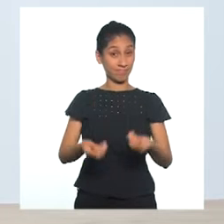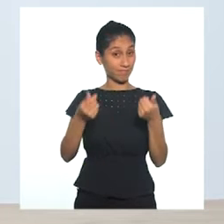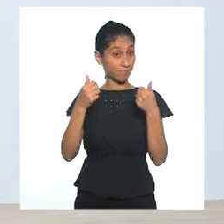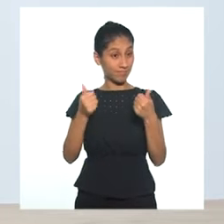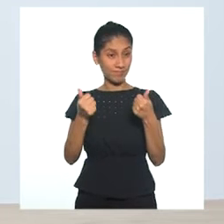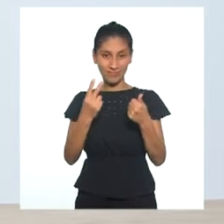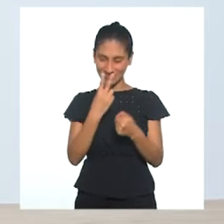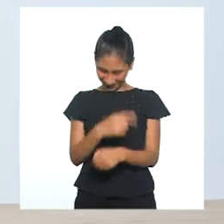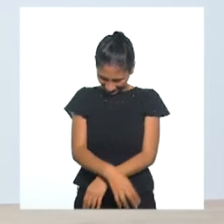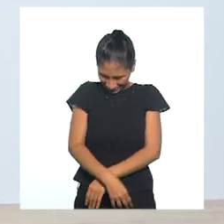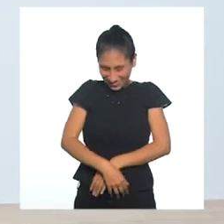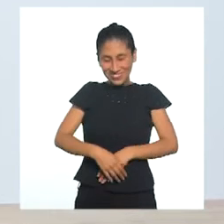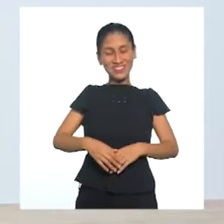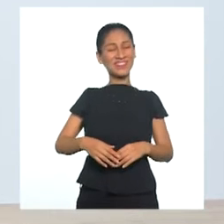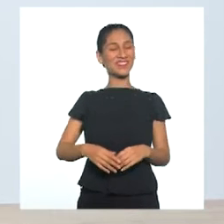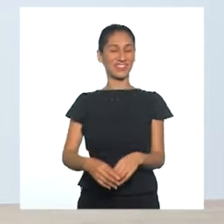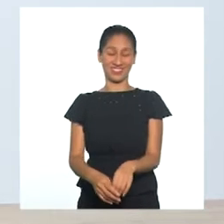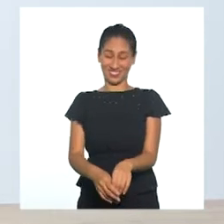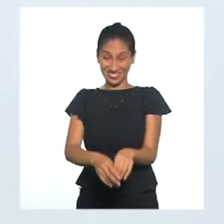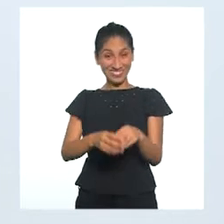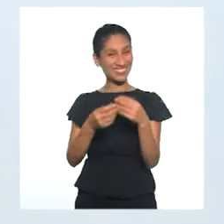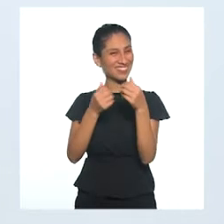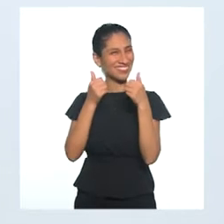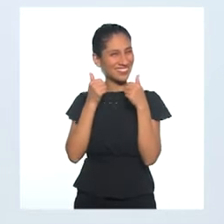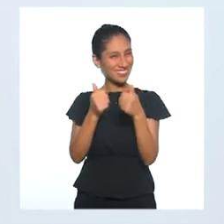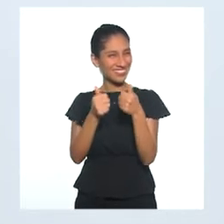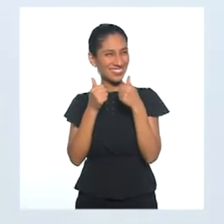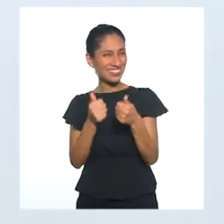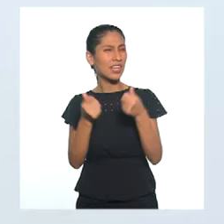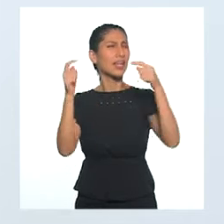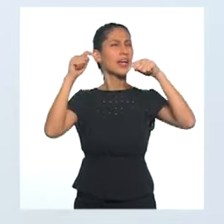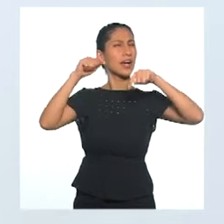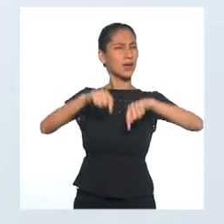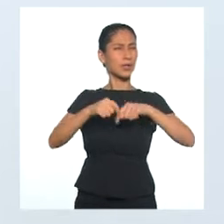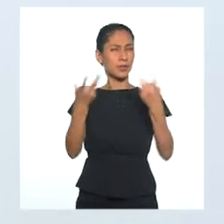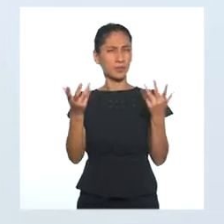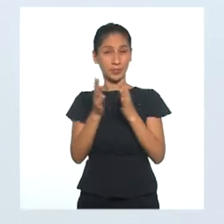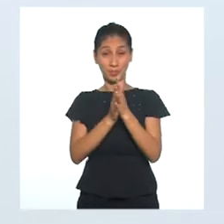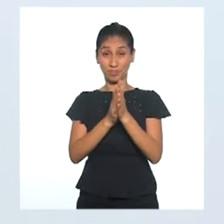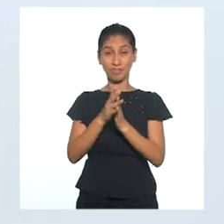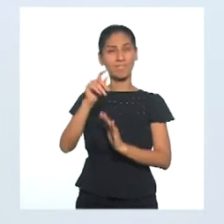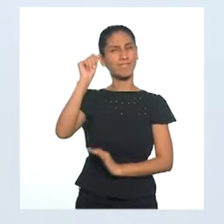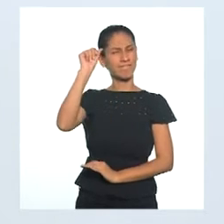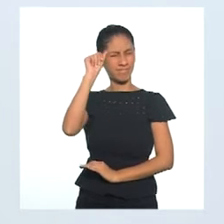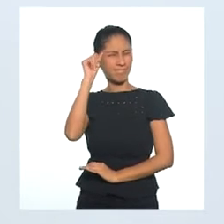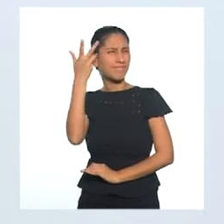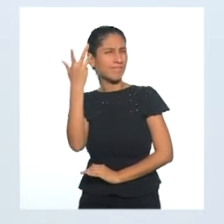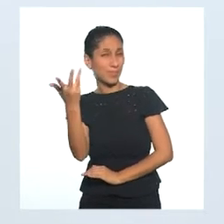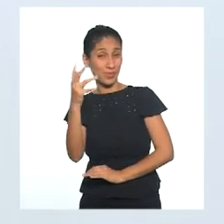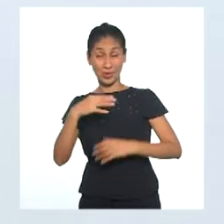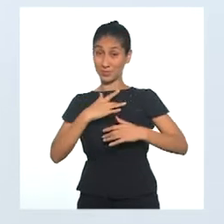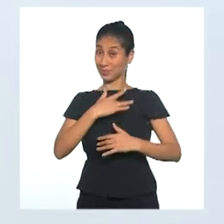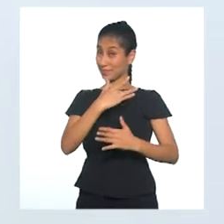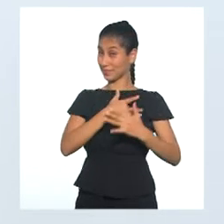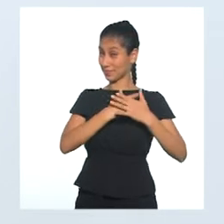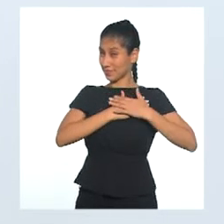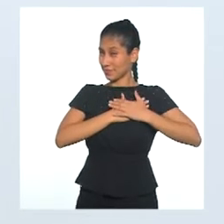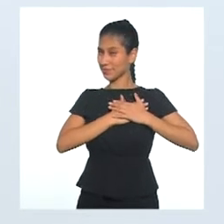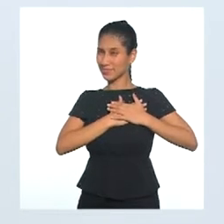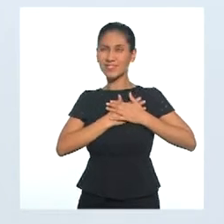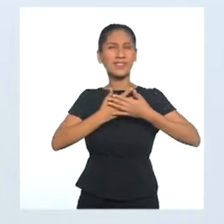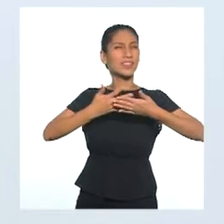Y subimos lento. Muy bien, chicos. Ahora es momento de representar nuestras emociones